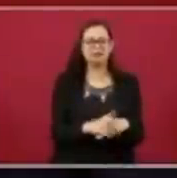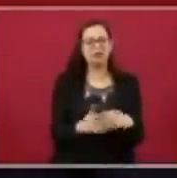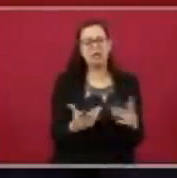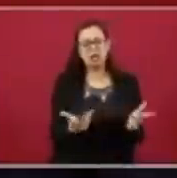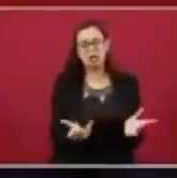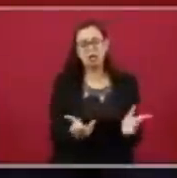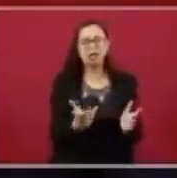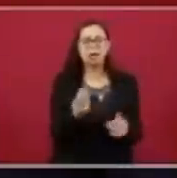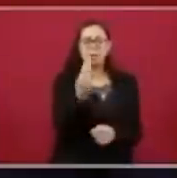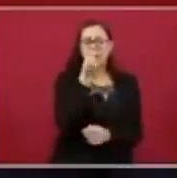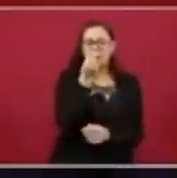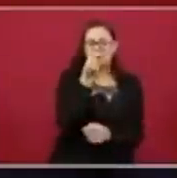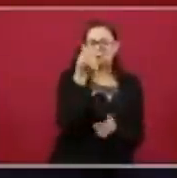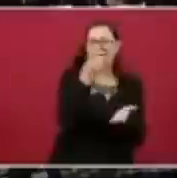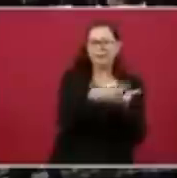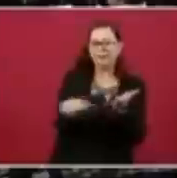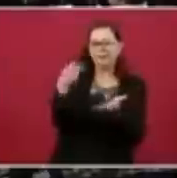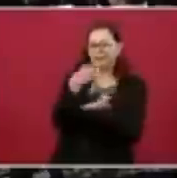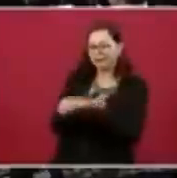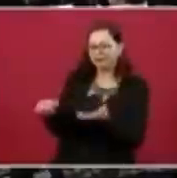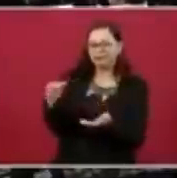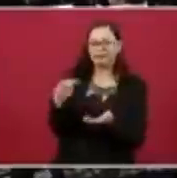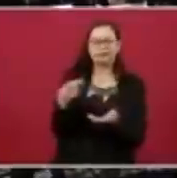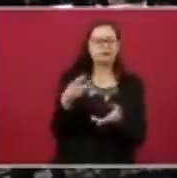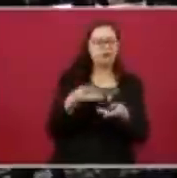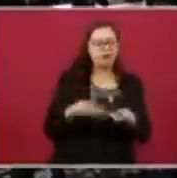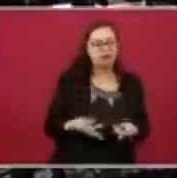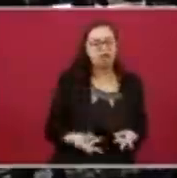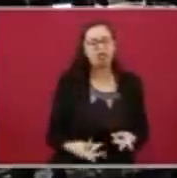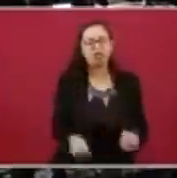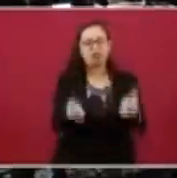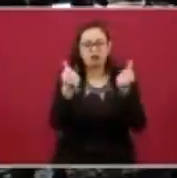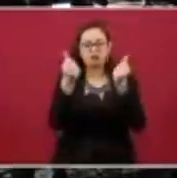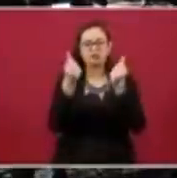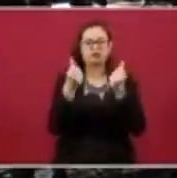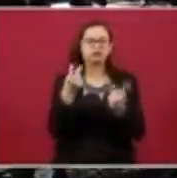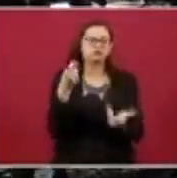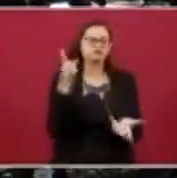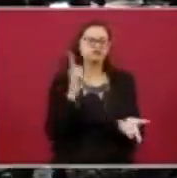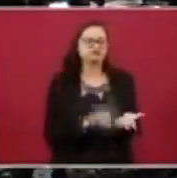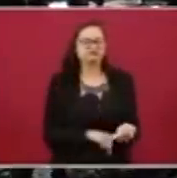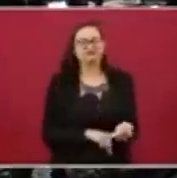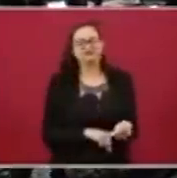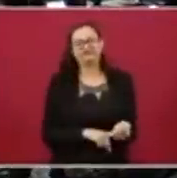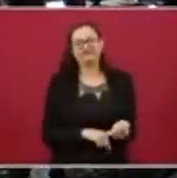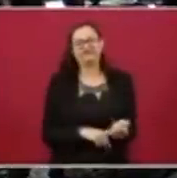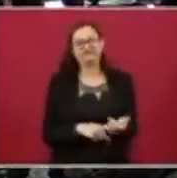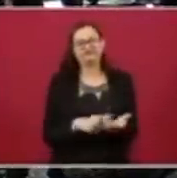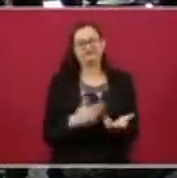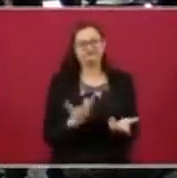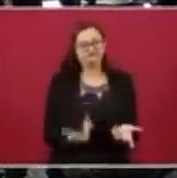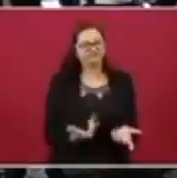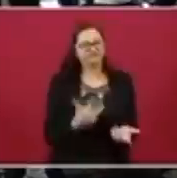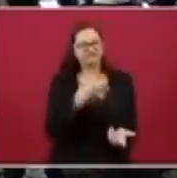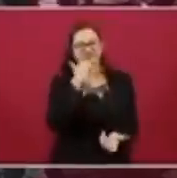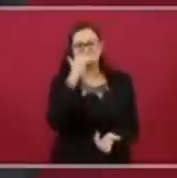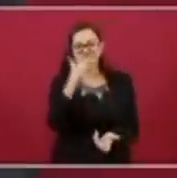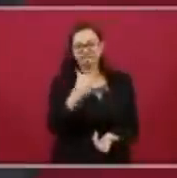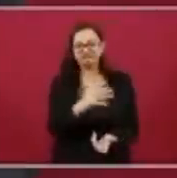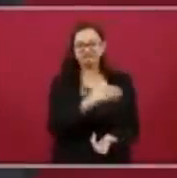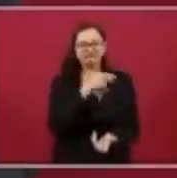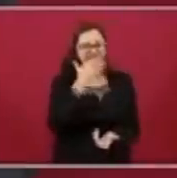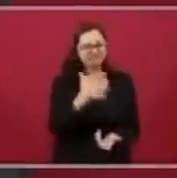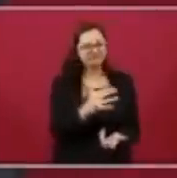suministro de alimentos, todo esto que estamos ahora desgraciadamente heredando. Ya